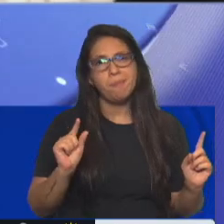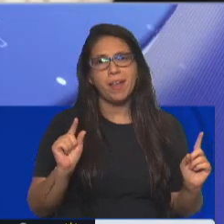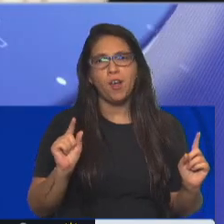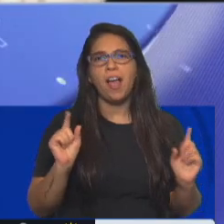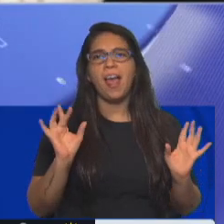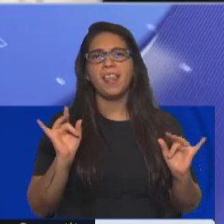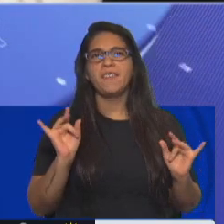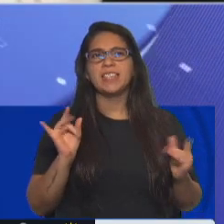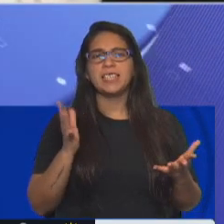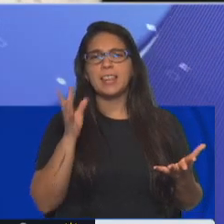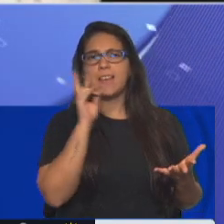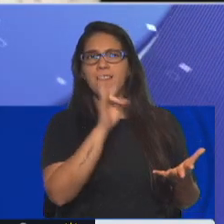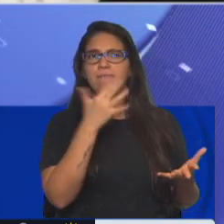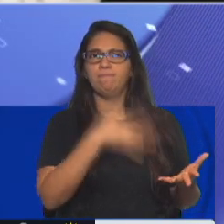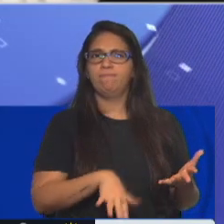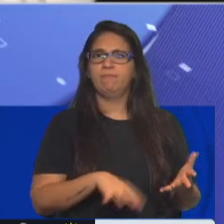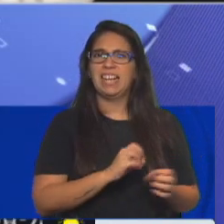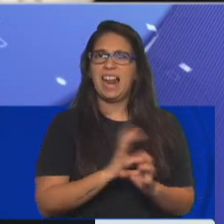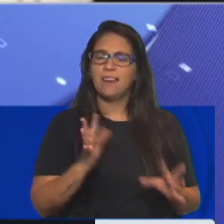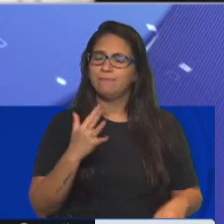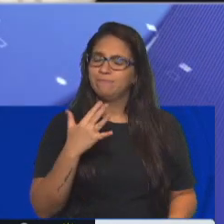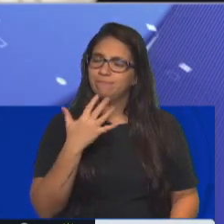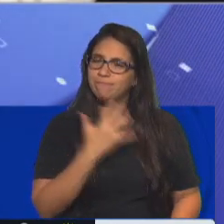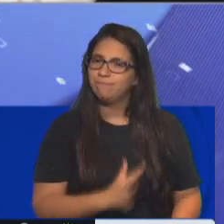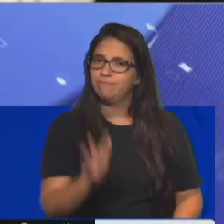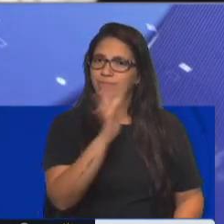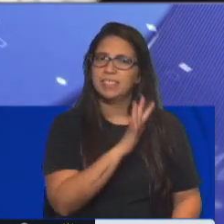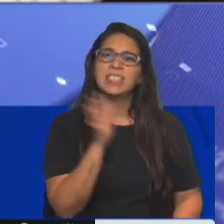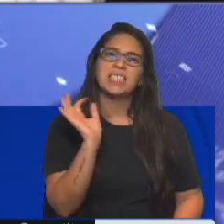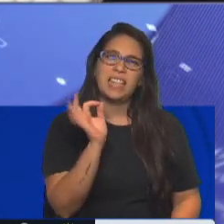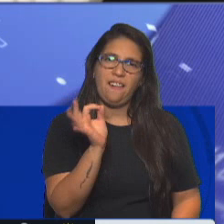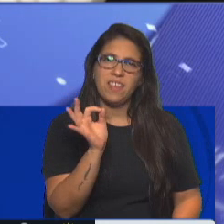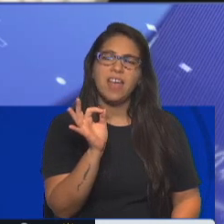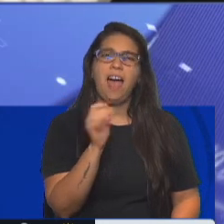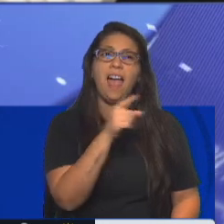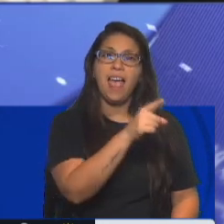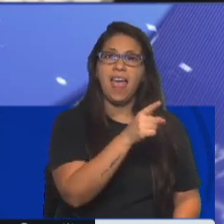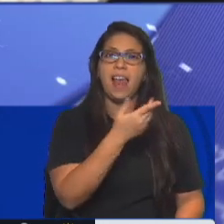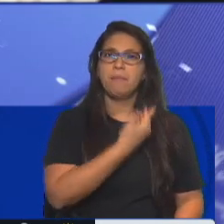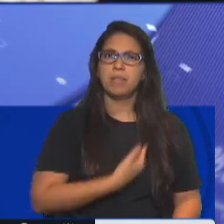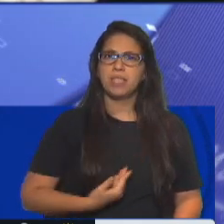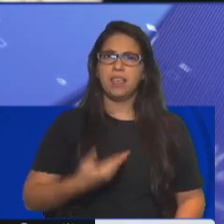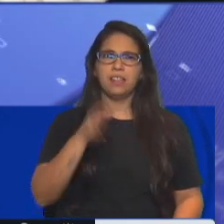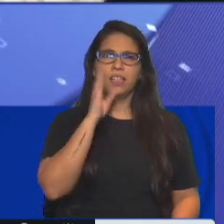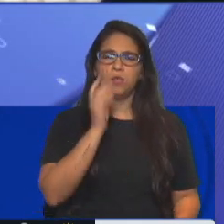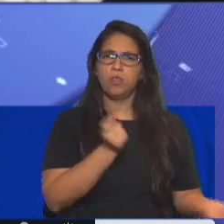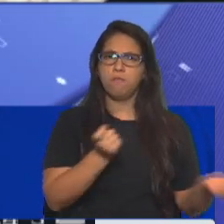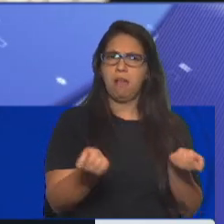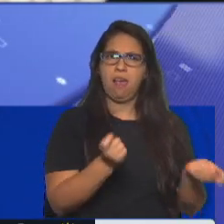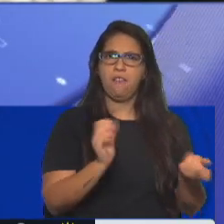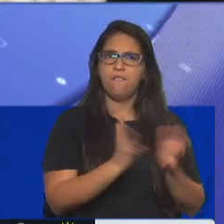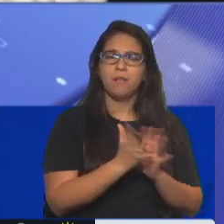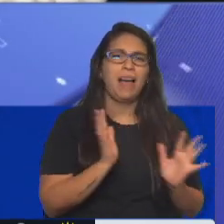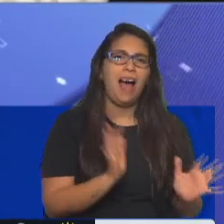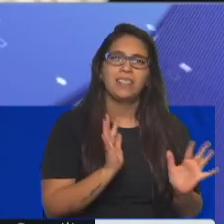de responder. Aunque creo que era previsible que su liderazgo iba a tener esta naturaleza. Creo